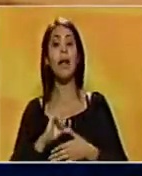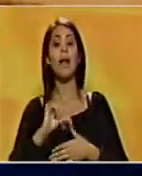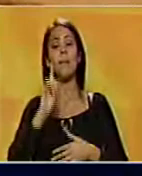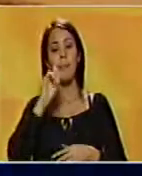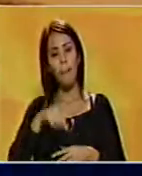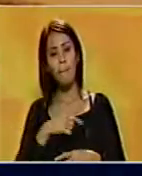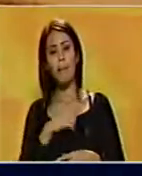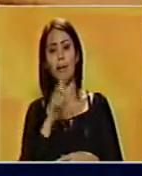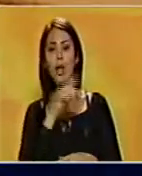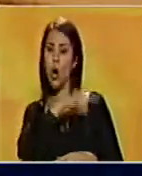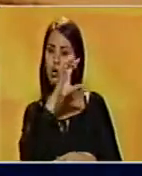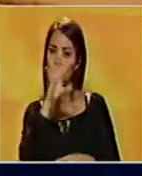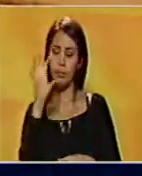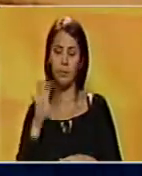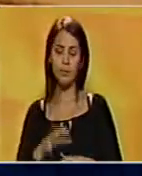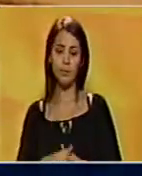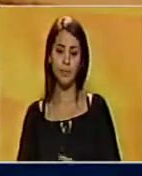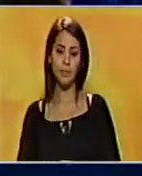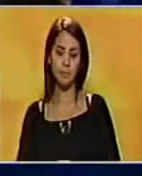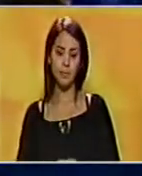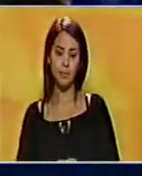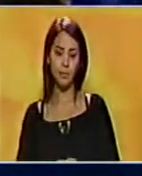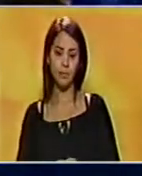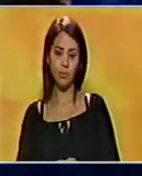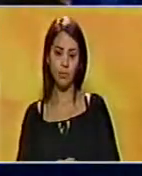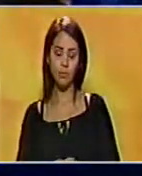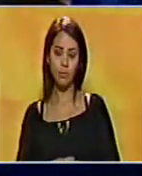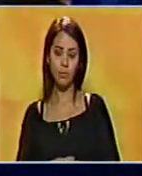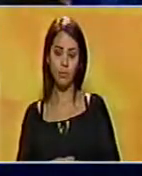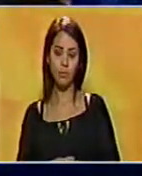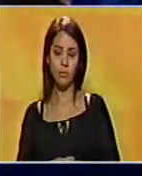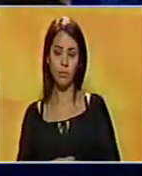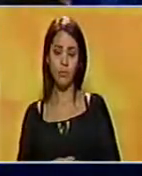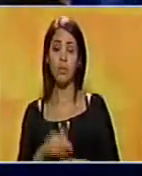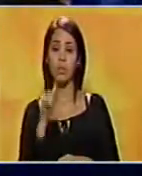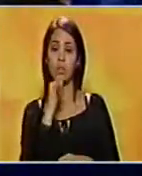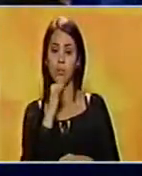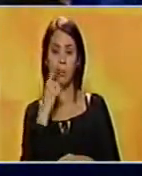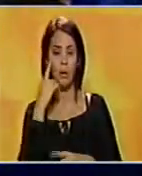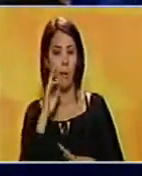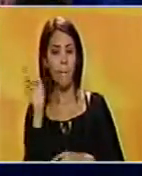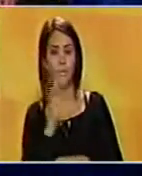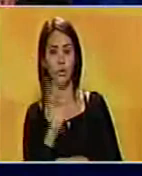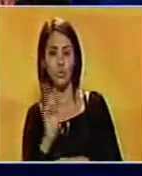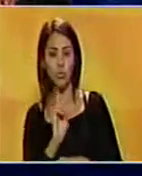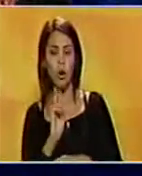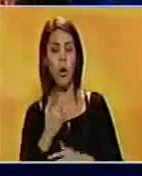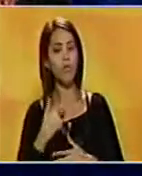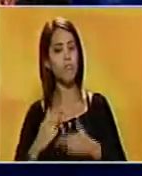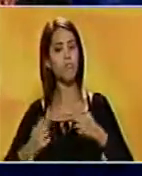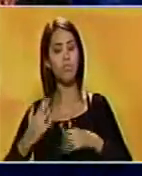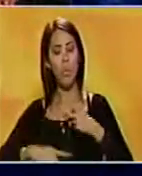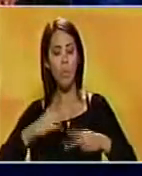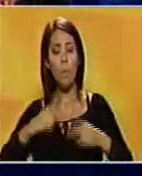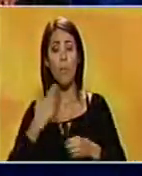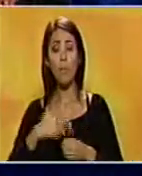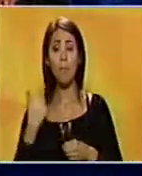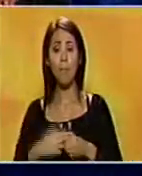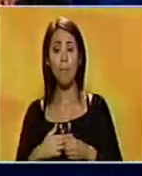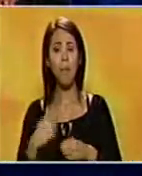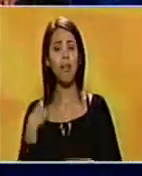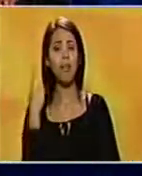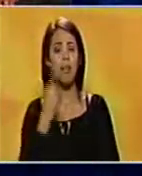sino también el Caribe, que es fundamental para nosotros. Sostuvo que a pesar de que Venezuela es un gran productor de petróleo, está en la